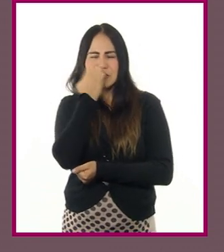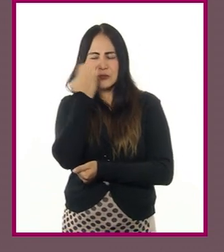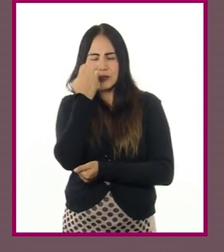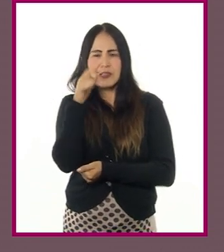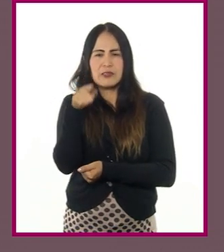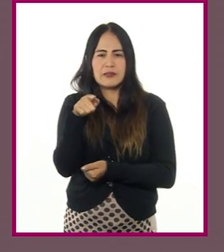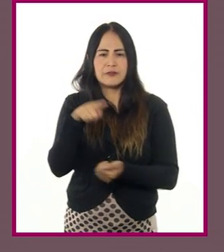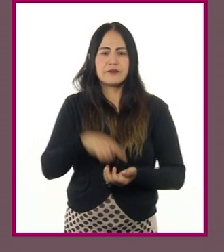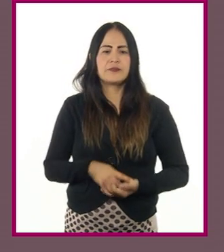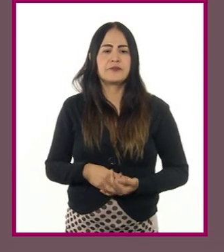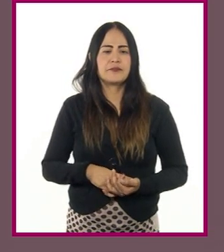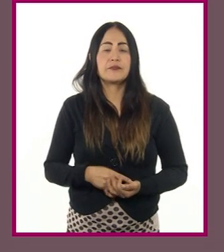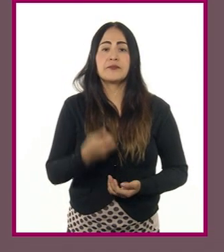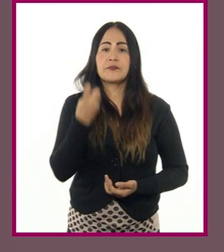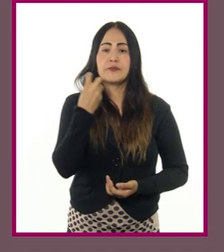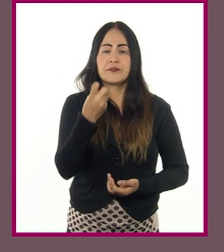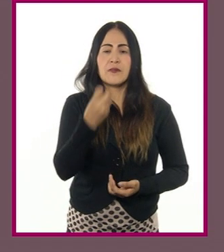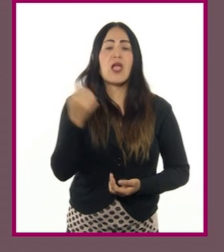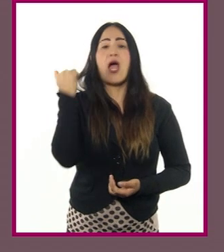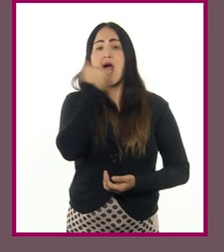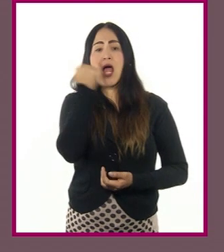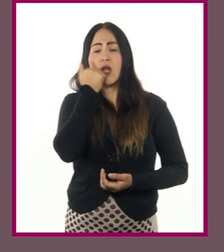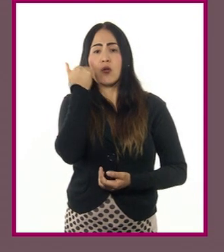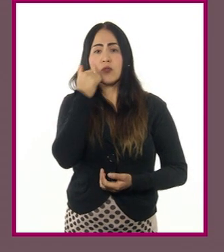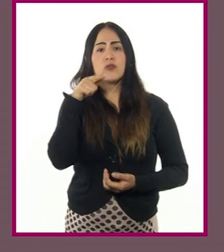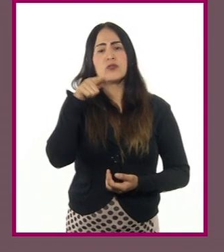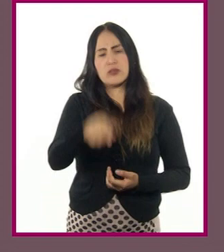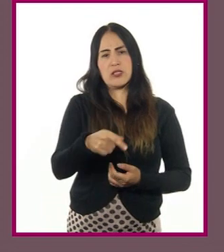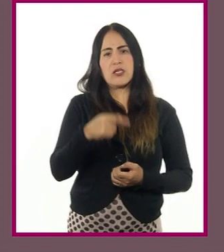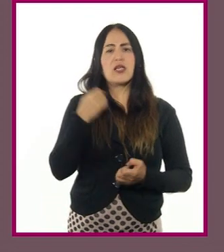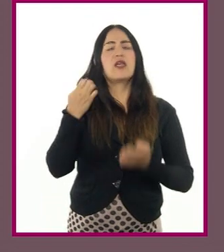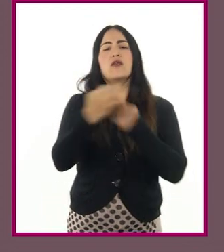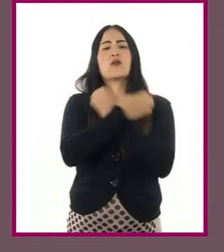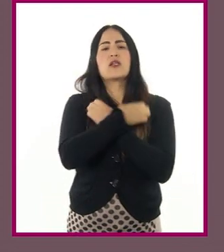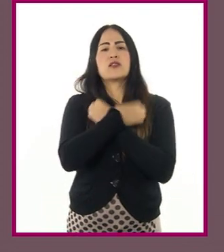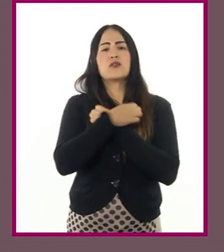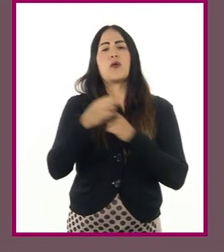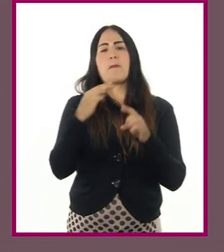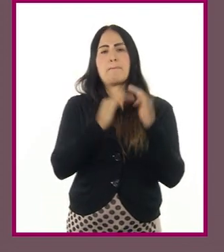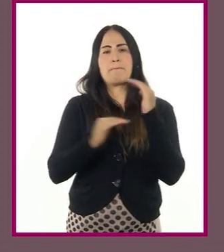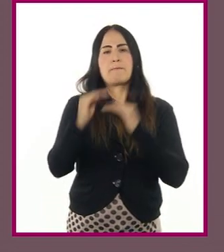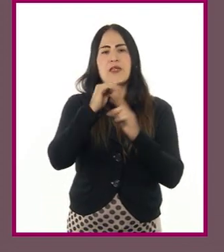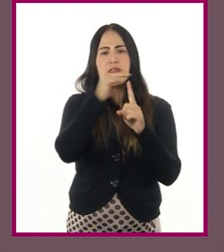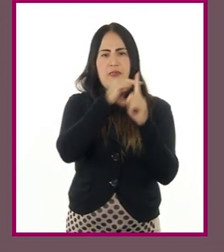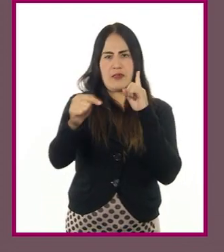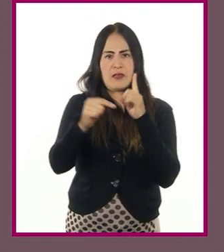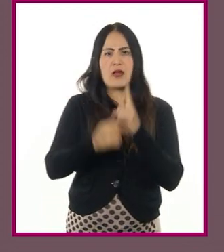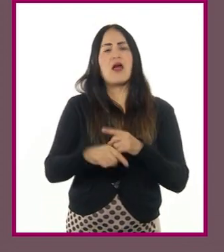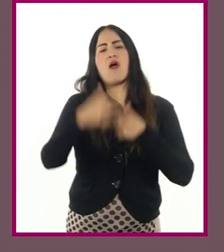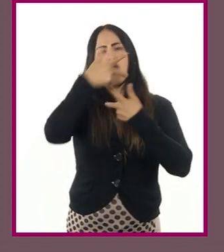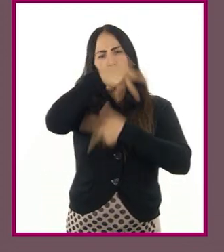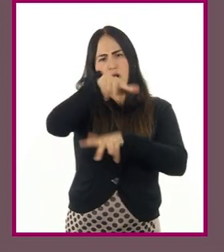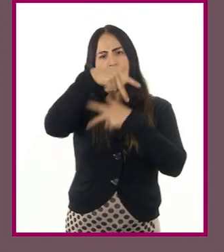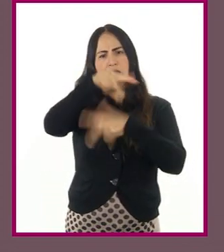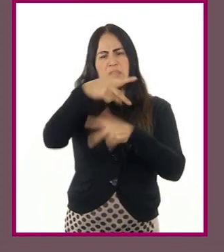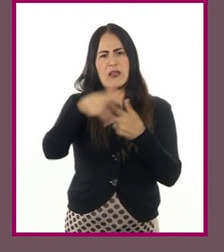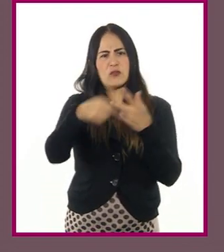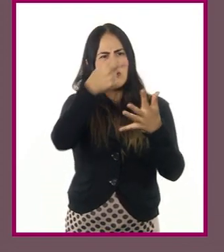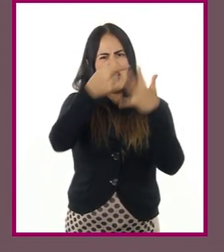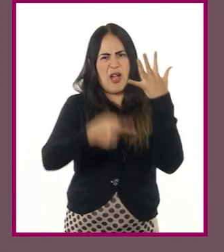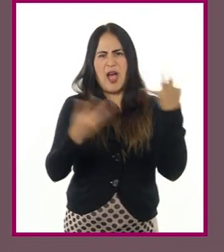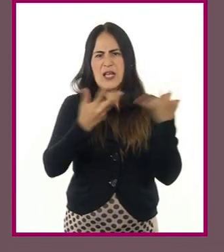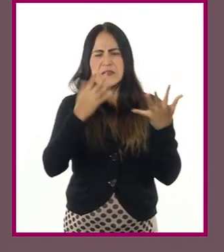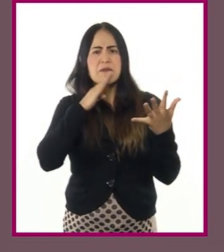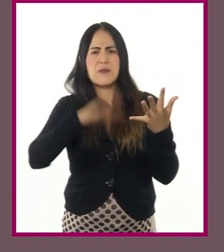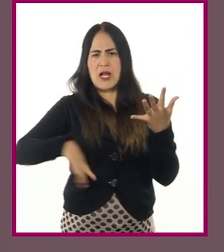conflicto. Por ello, estudiantes de educación media y superior se fueron a huelga y condenaron los actos de violencia.